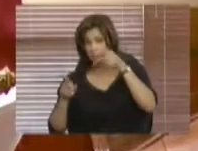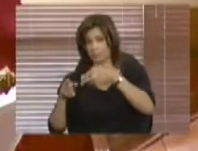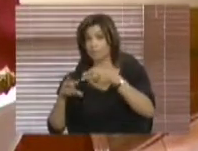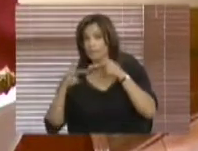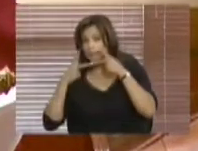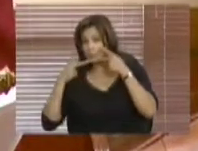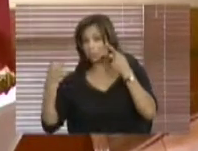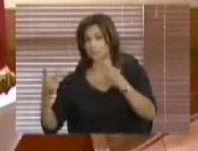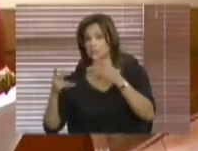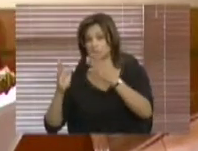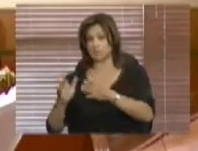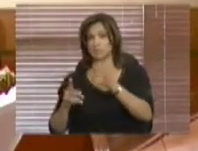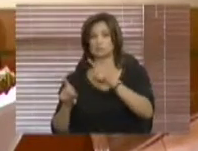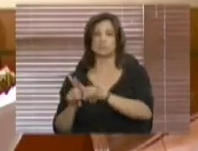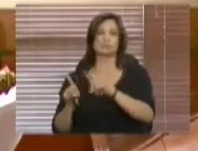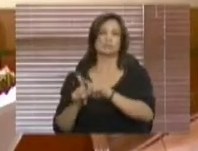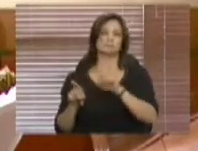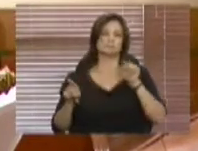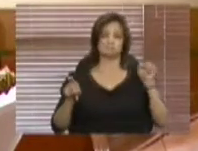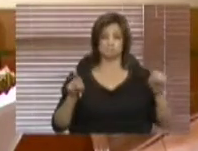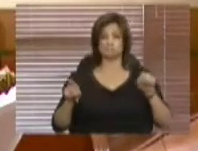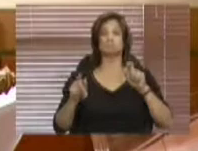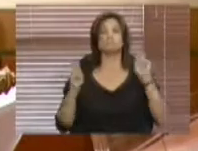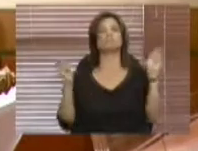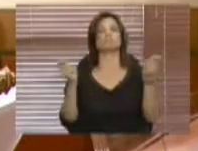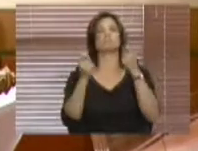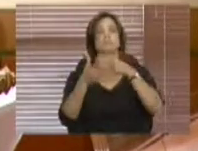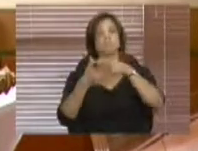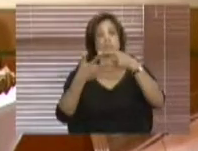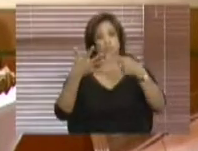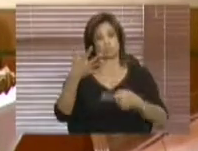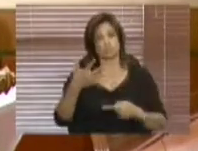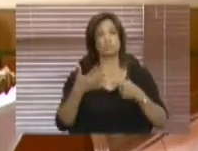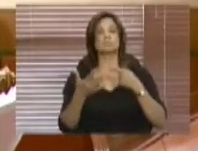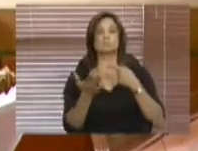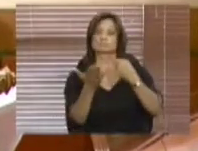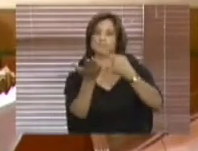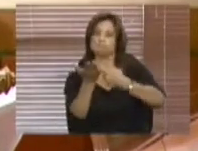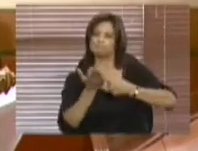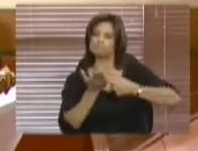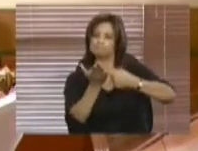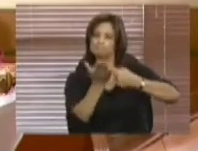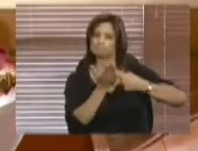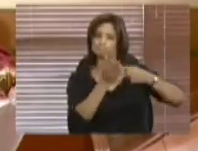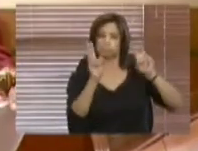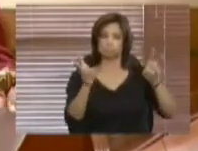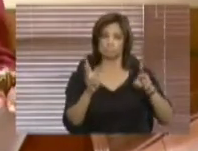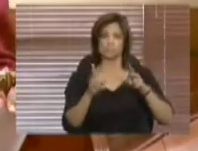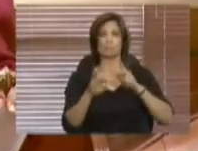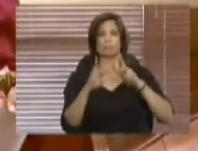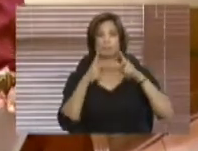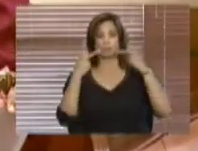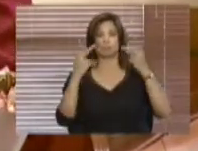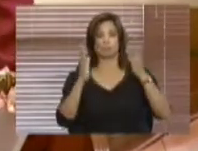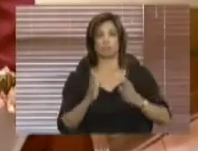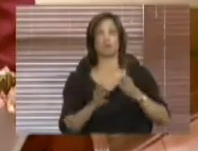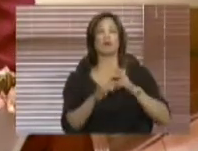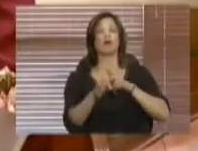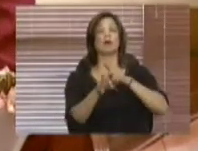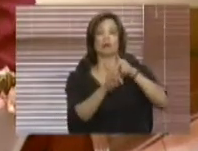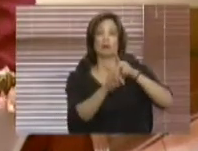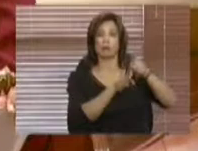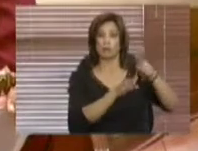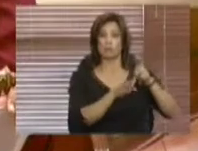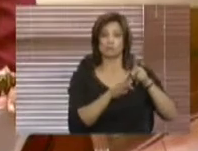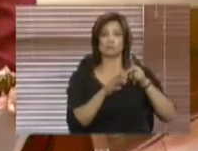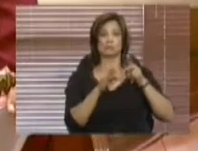periodistas. Asimismo, se celebraron 5 ciclos de conversatorios para periodistas, para profesionales